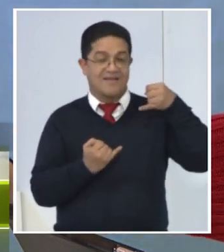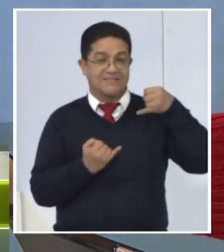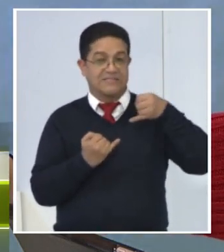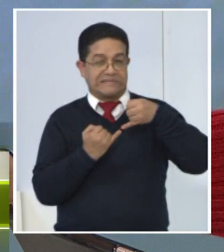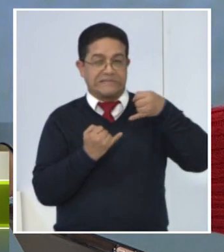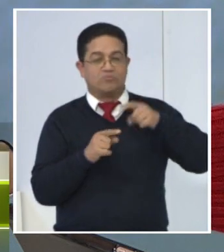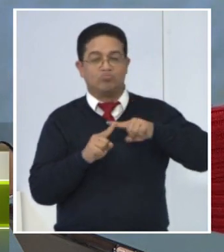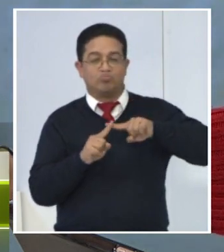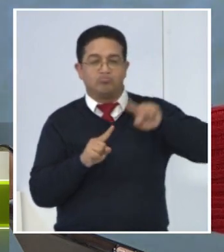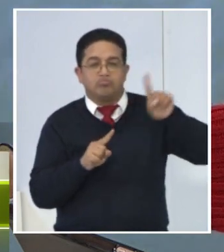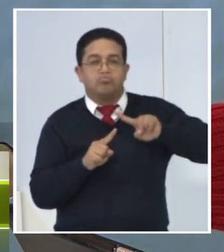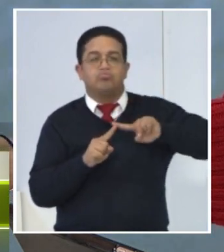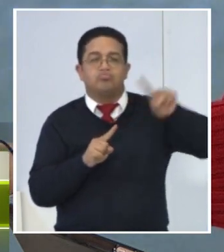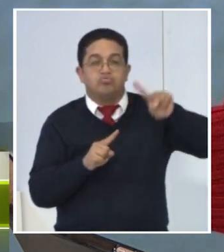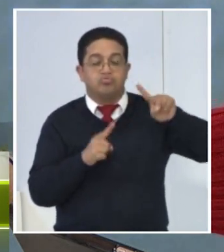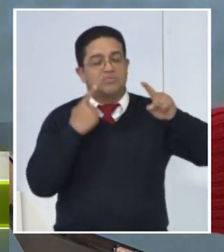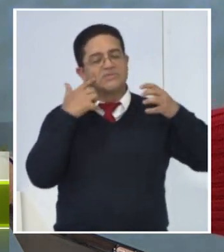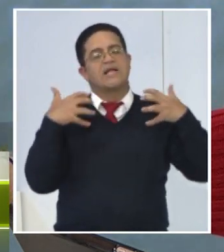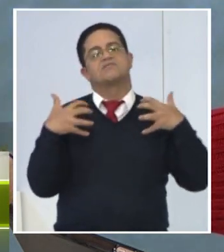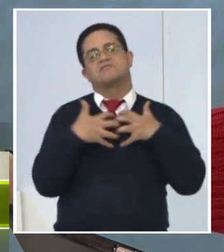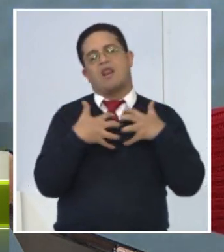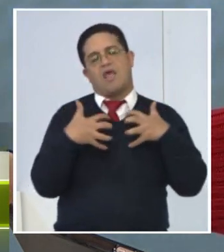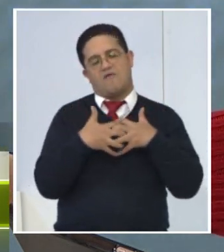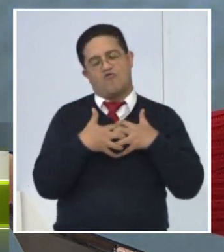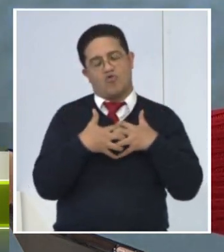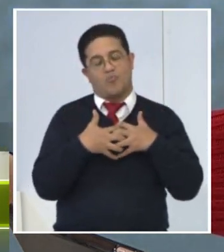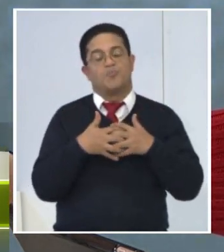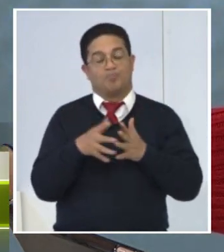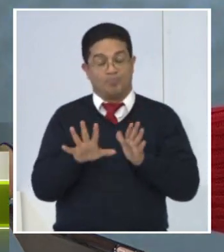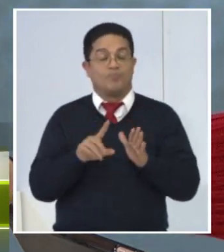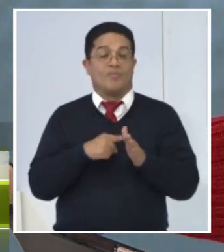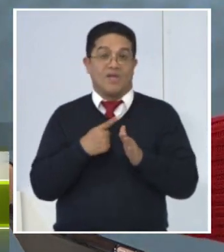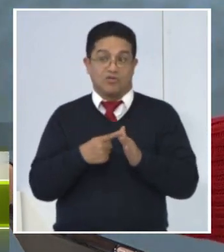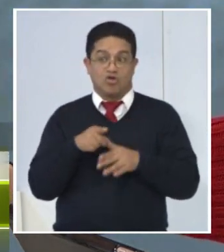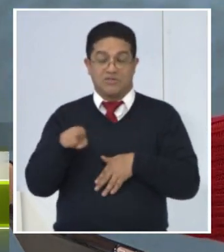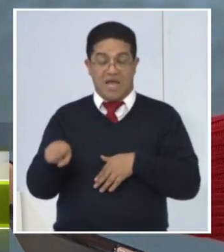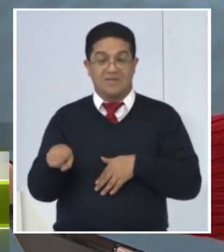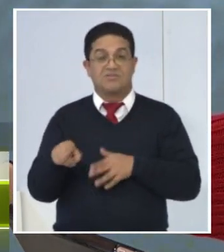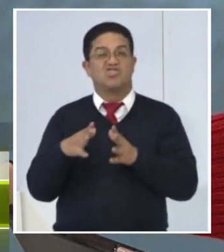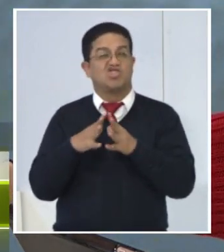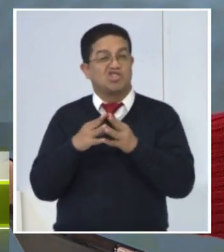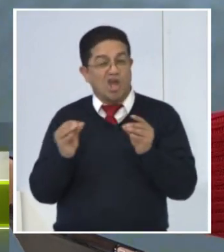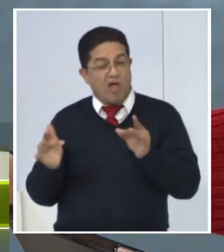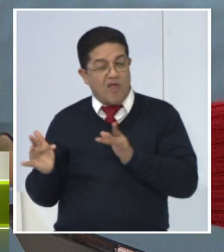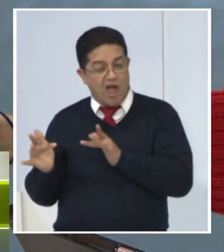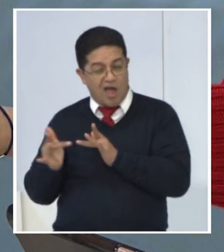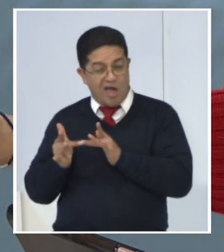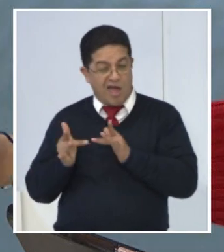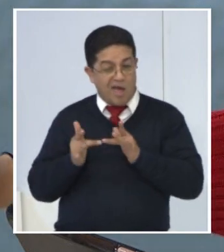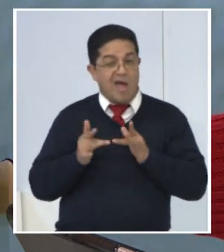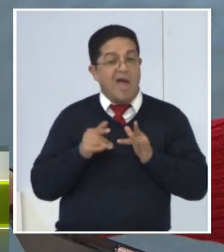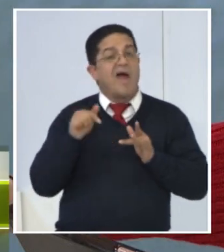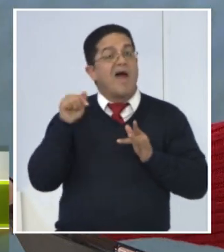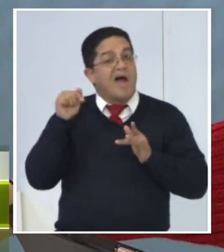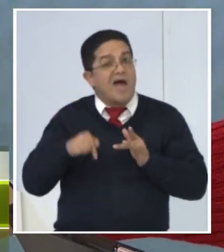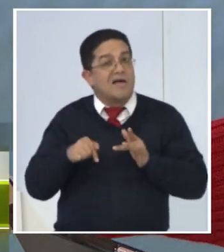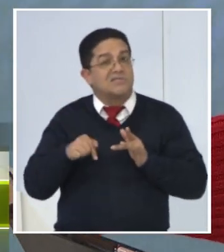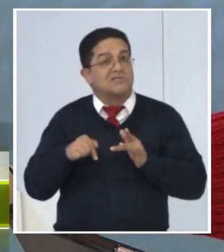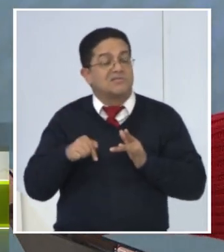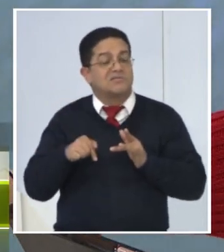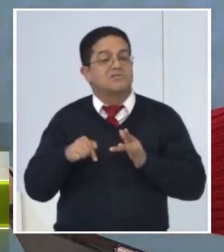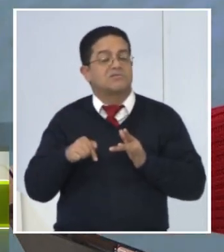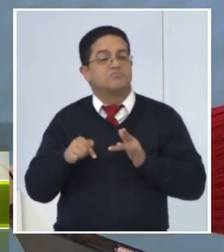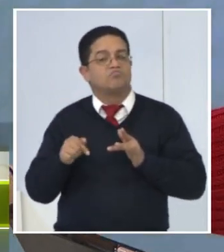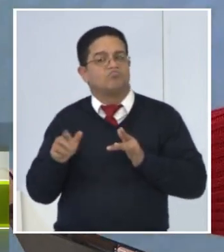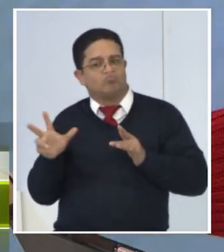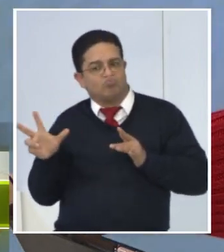lleva hacia la computadora central, que es el cerebro. Entonces, toda esta conexión es lo que compone los segmentos de la